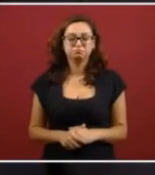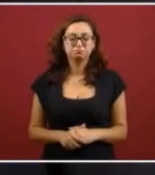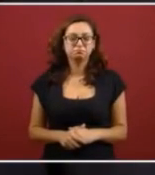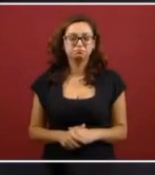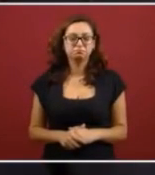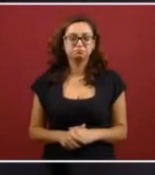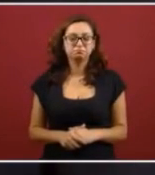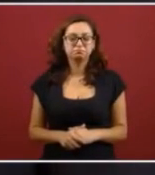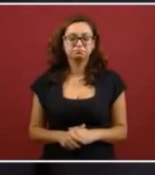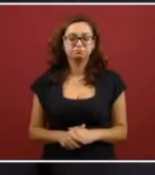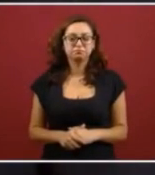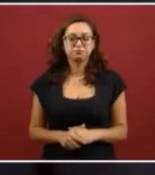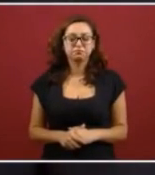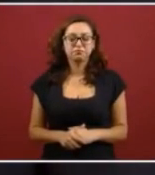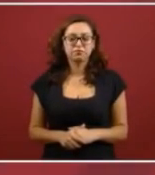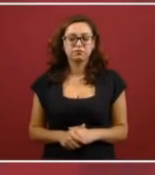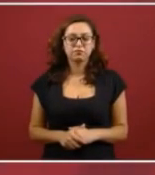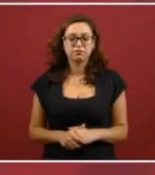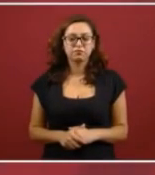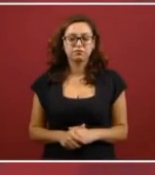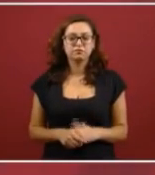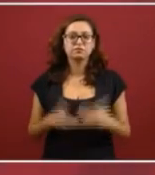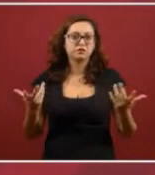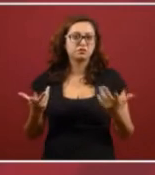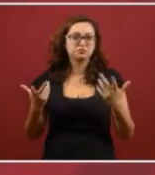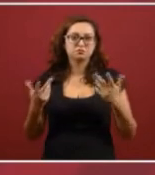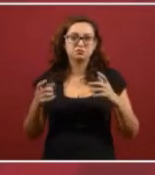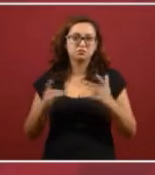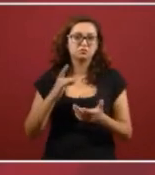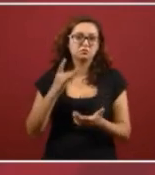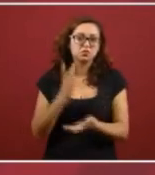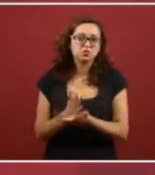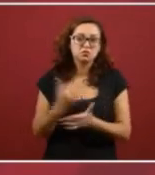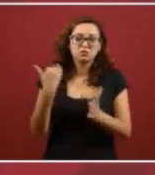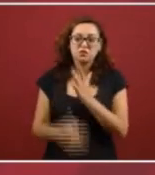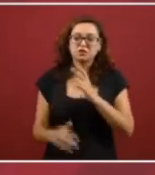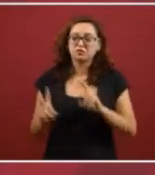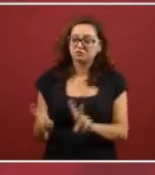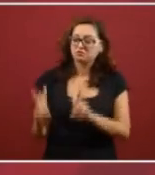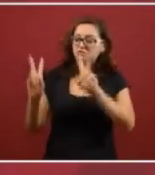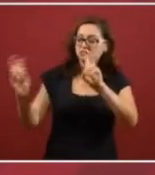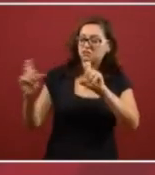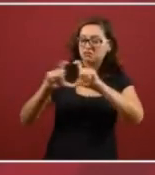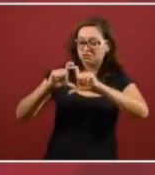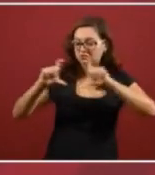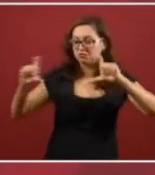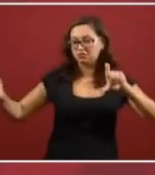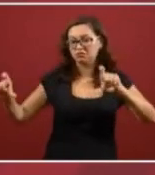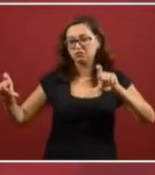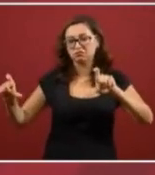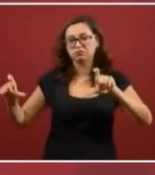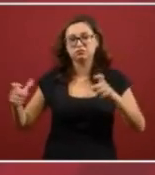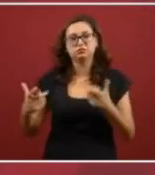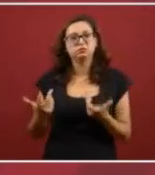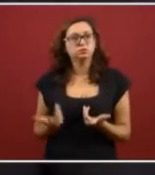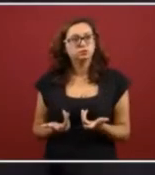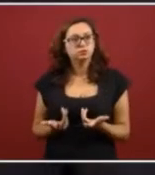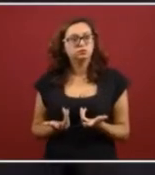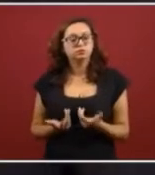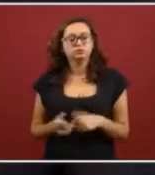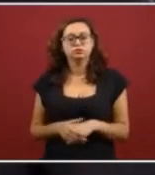nothing just to coin el título. A title. Yo podría decir. I could call it